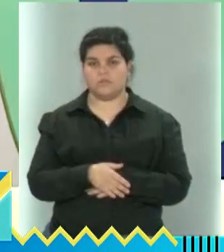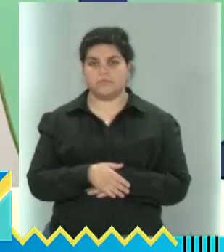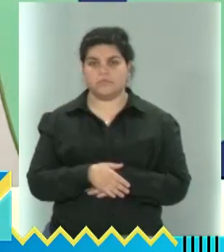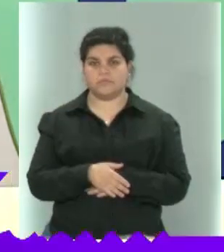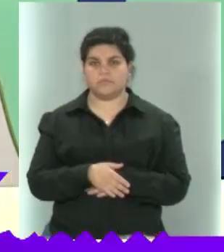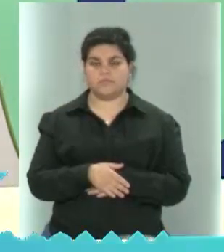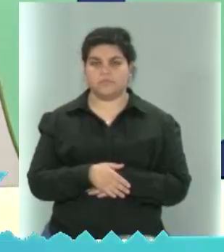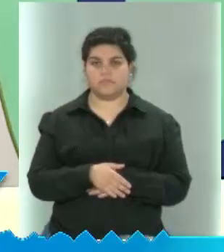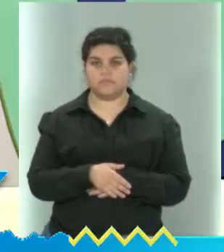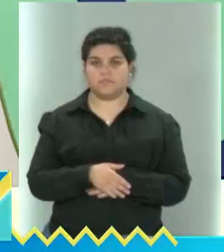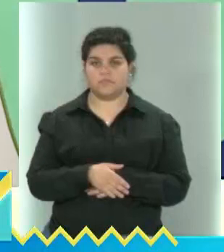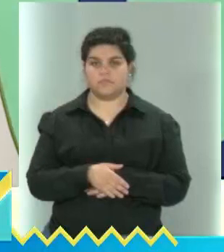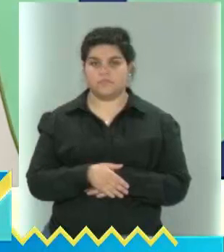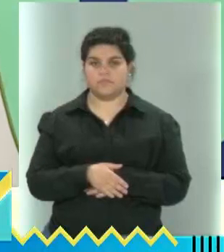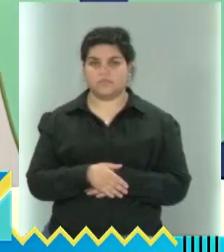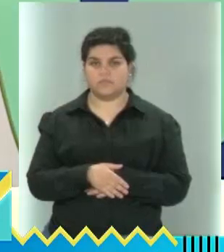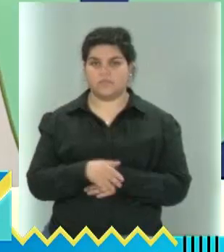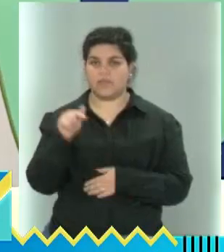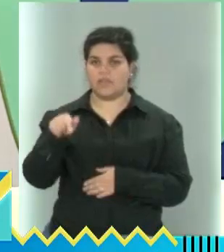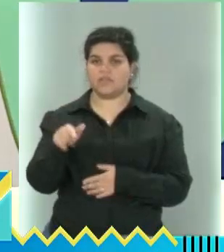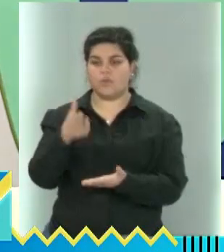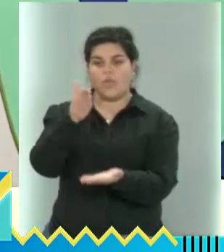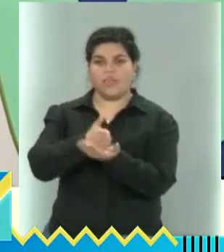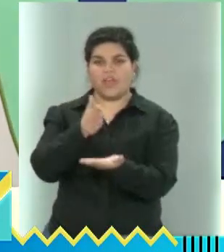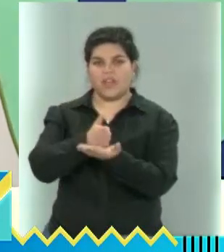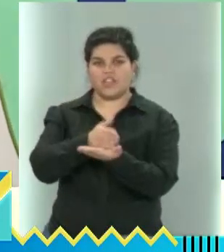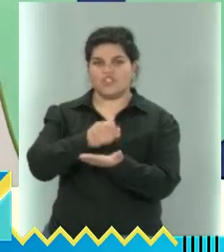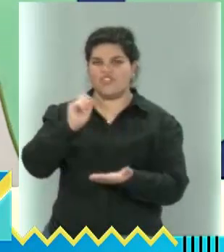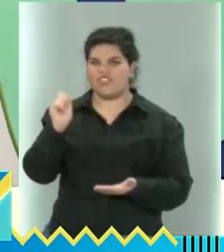forma es un derecho raro